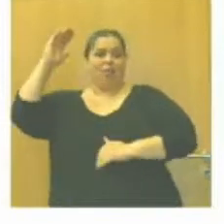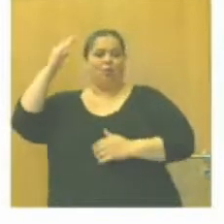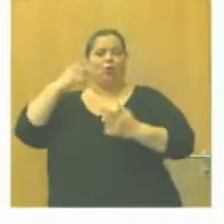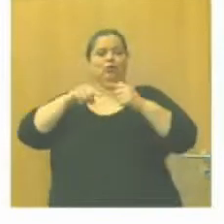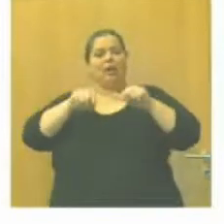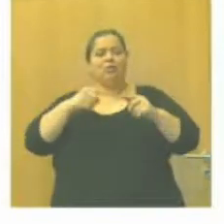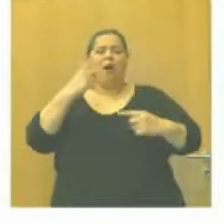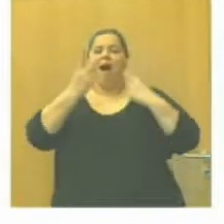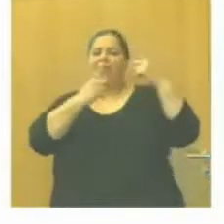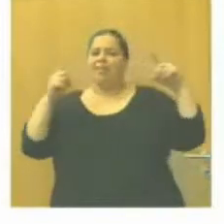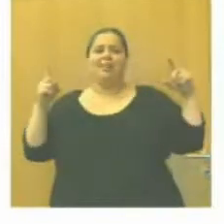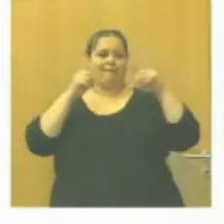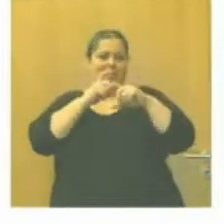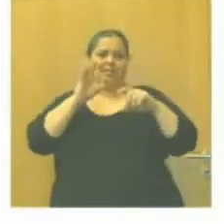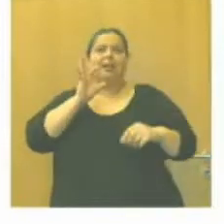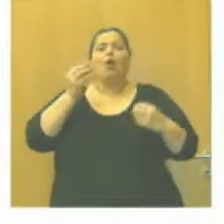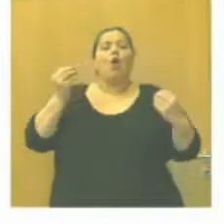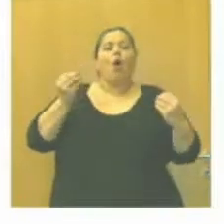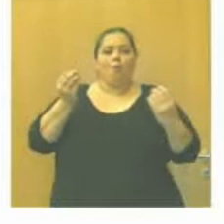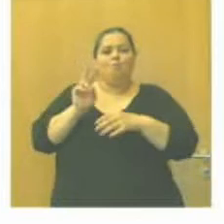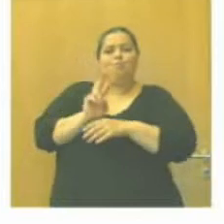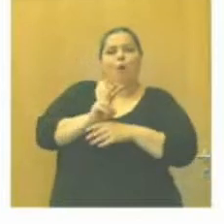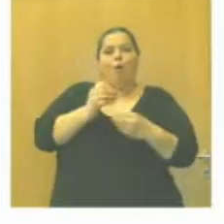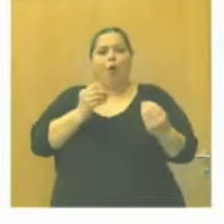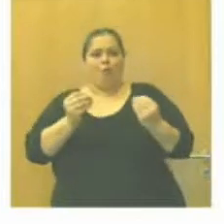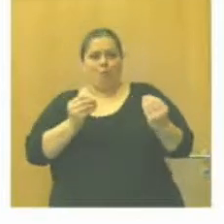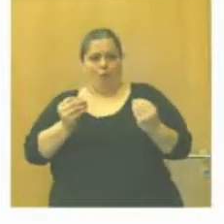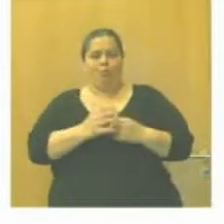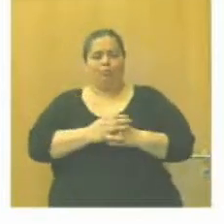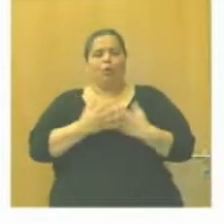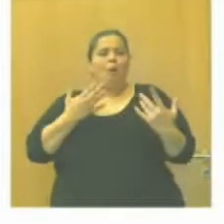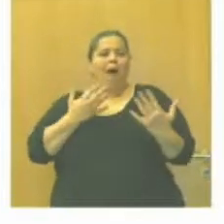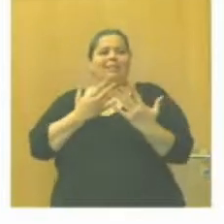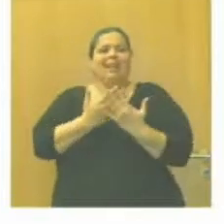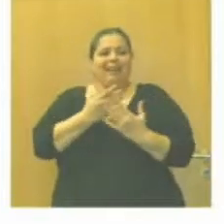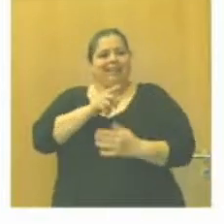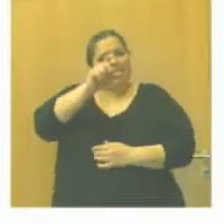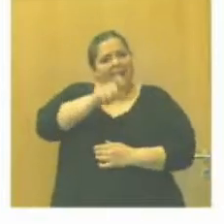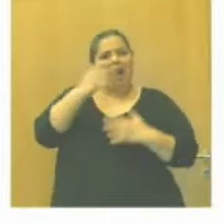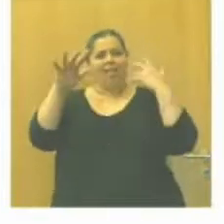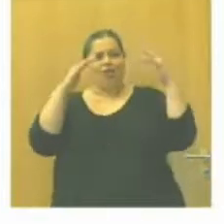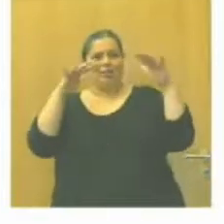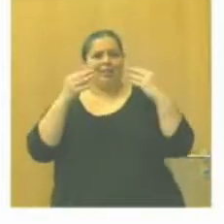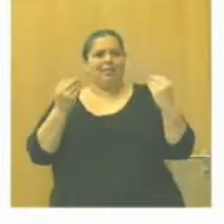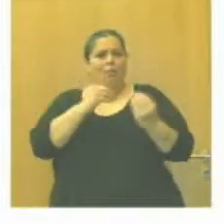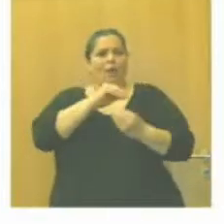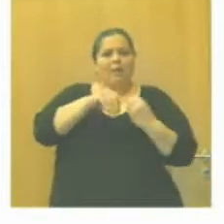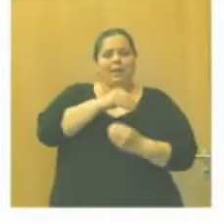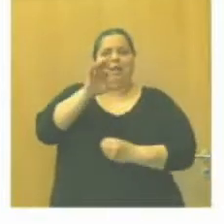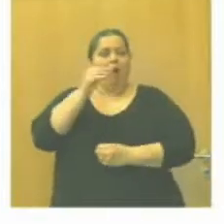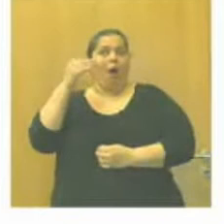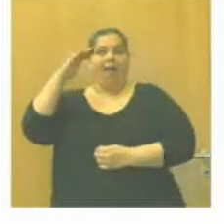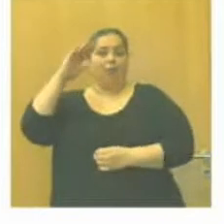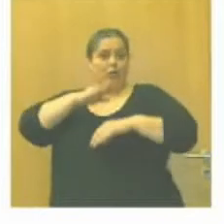difícil de saber por los cuidadores cómo cerrar y cómo acercarse a sus adolescentes. Pero también estamos